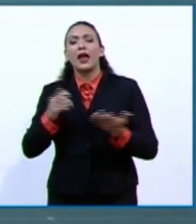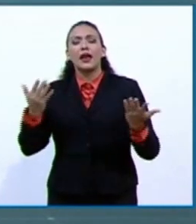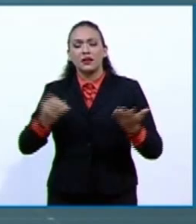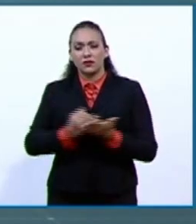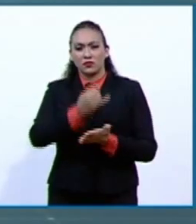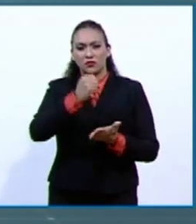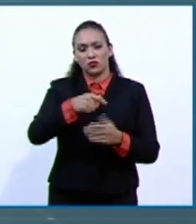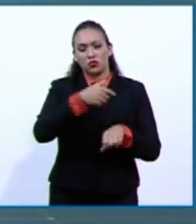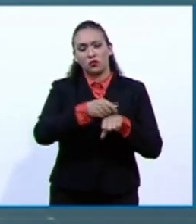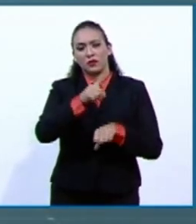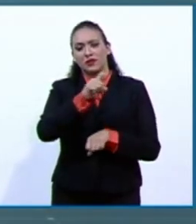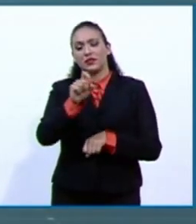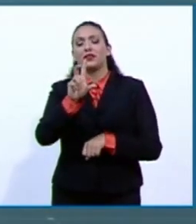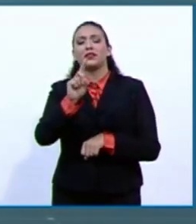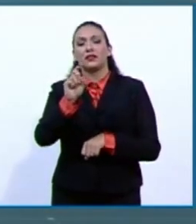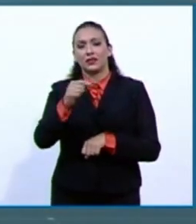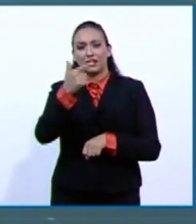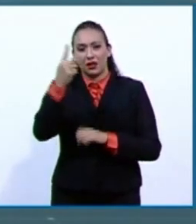inconstitucionalidad